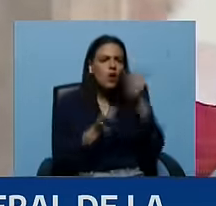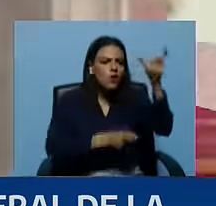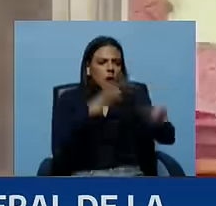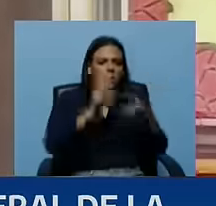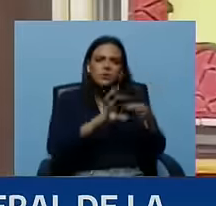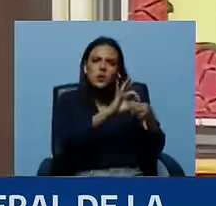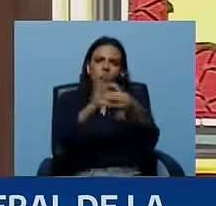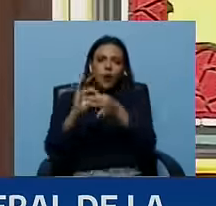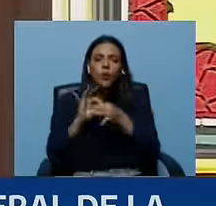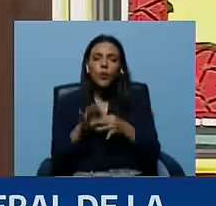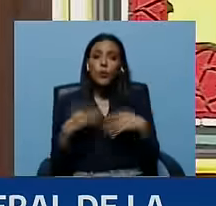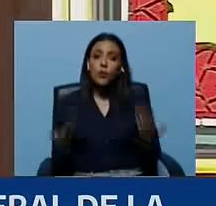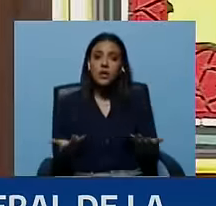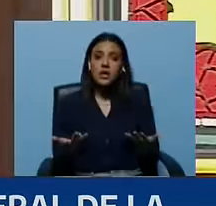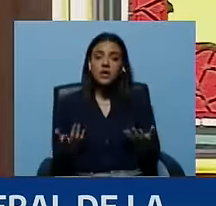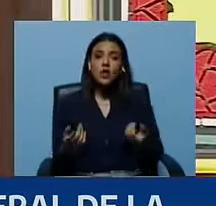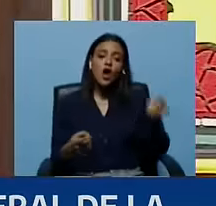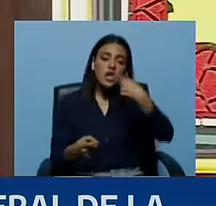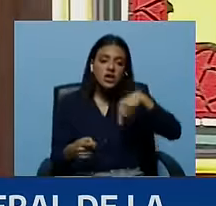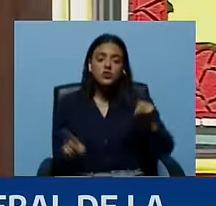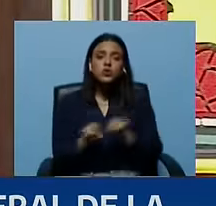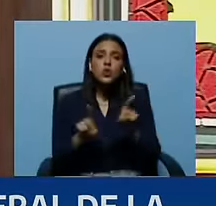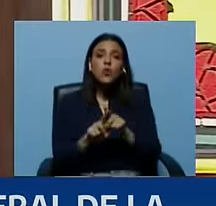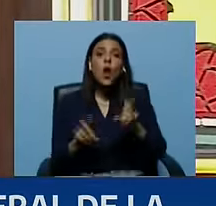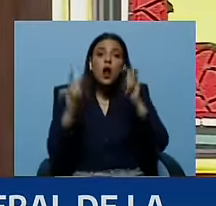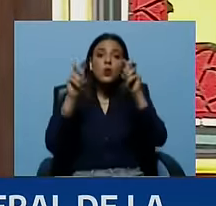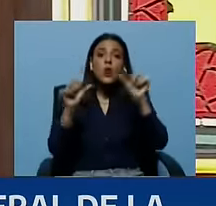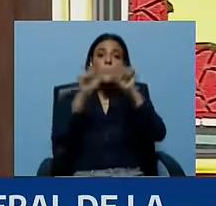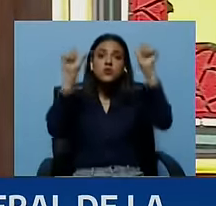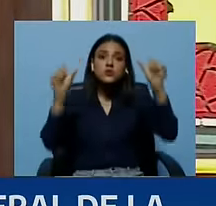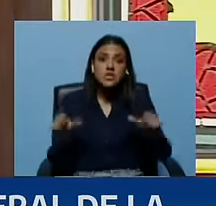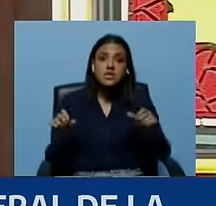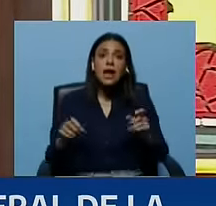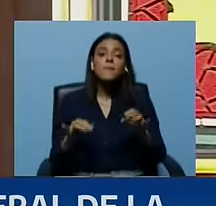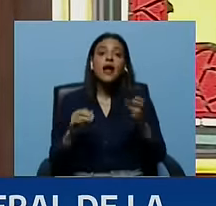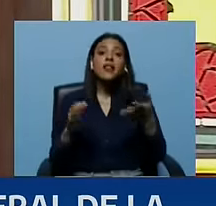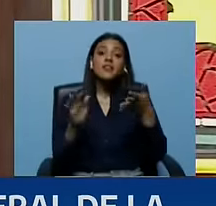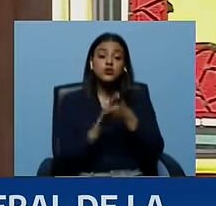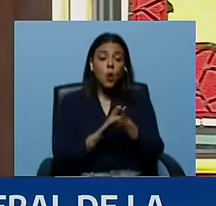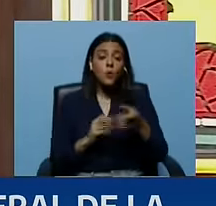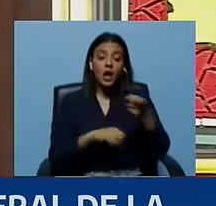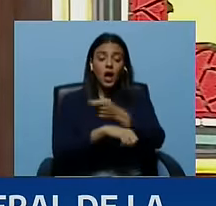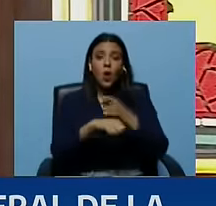y de un nuevo sistema de gobierno. Yo he hecho mil esfuerzos